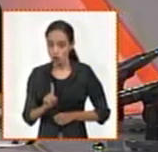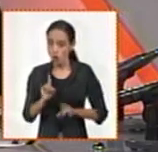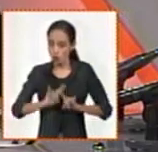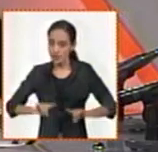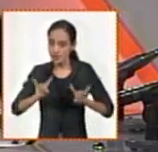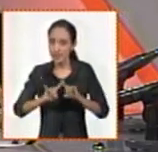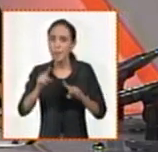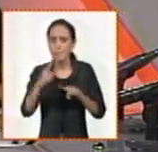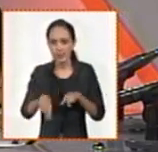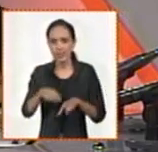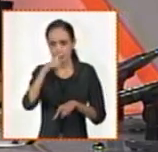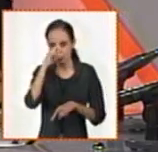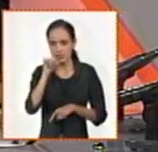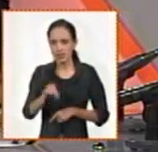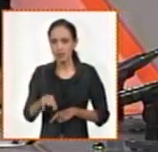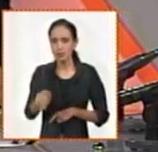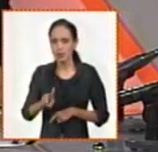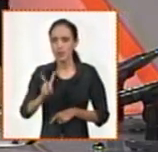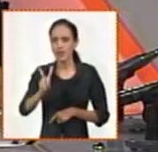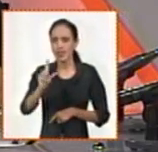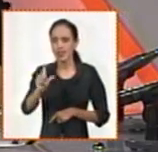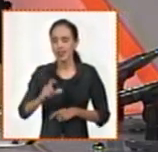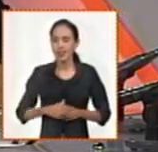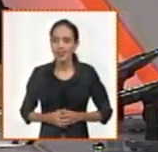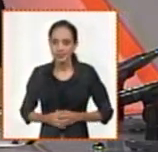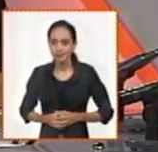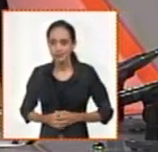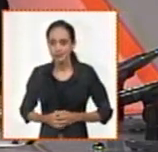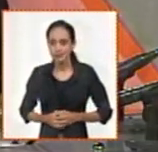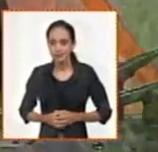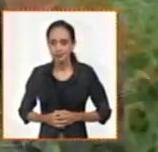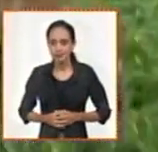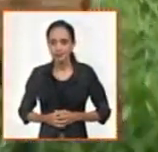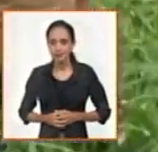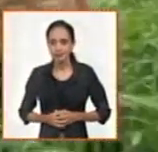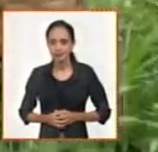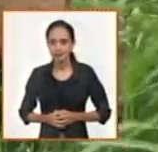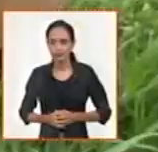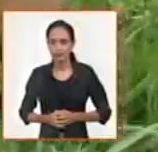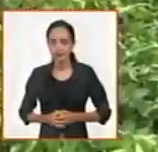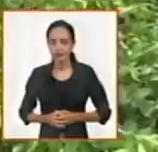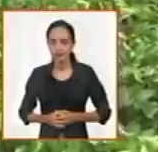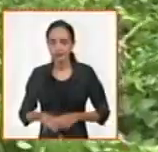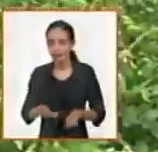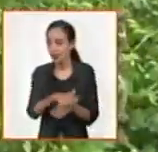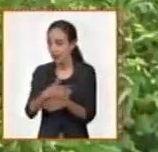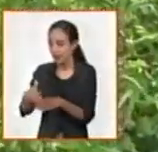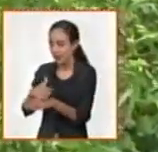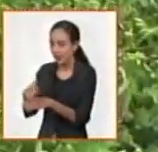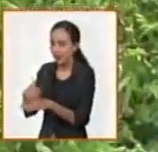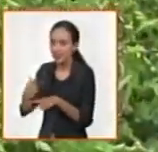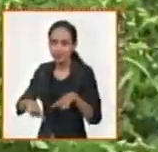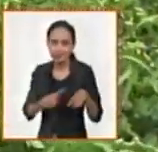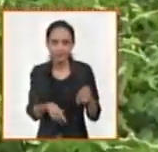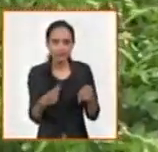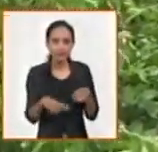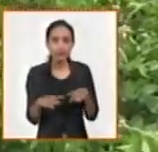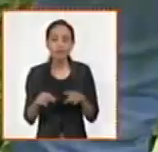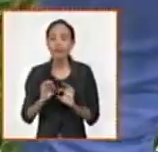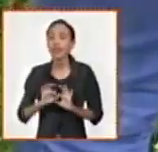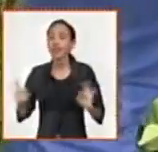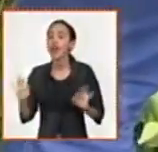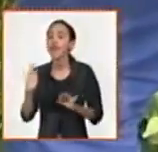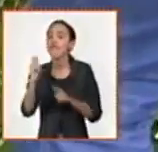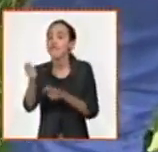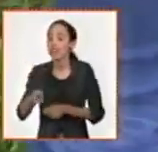universidad, pero sí a una experiencia de agroecología en Villa Clara. Gracias, Georgina. La diversificación y la calidad es lo que caracteriza la